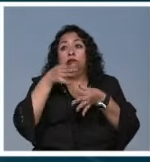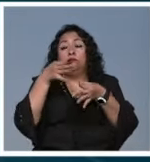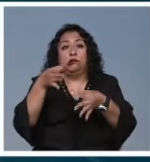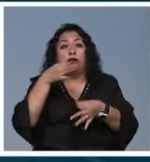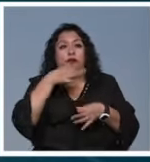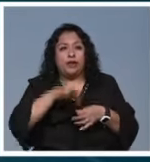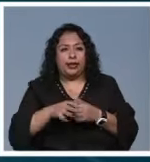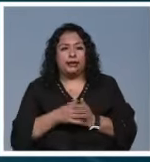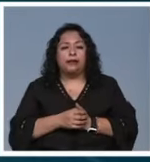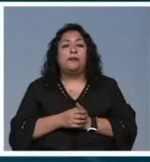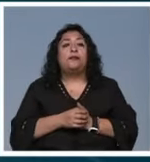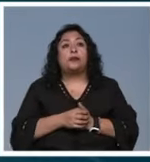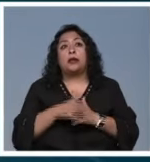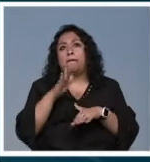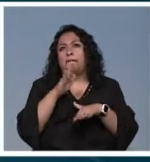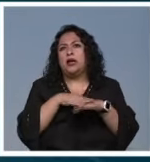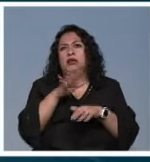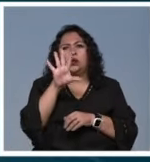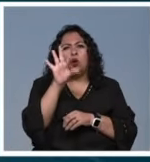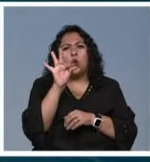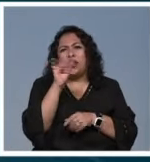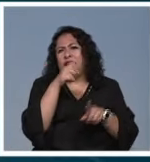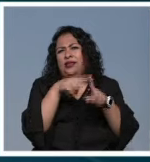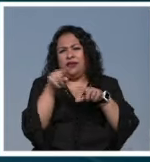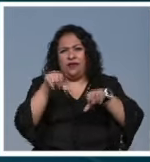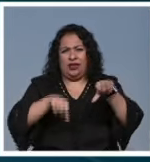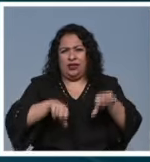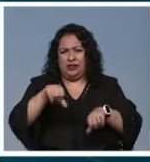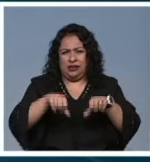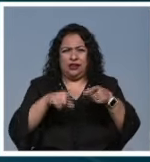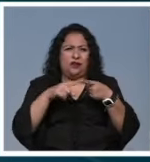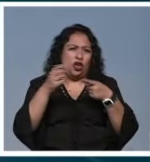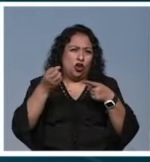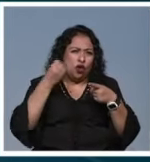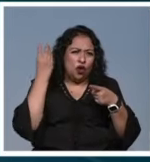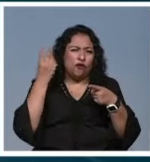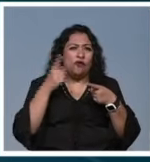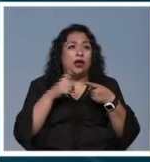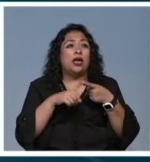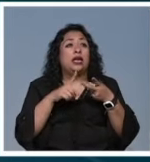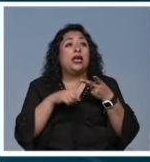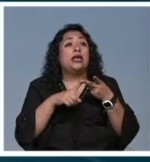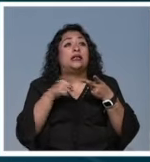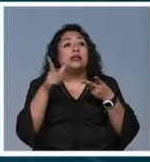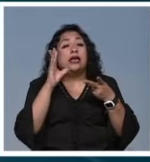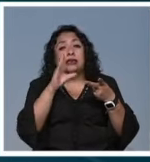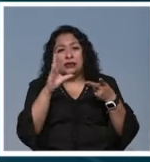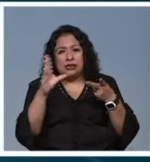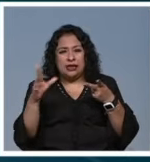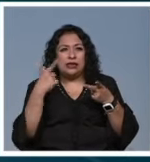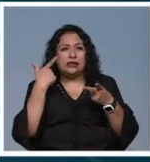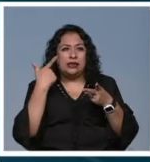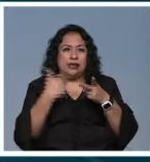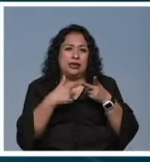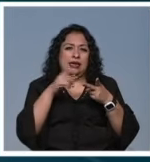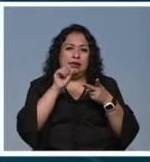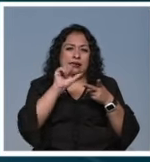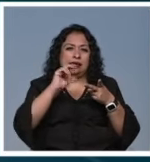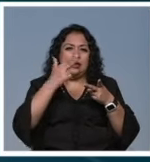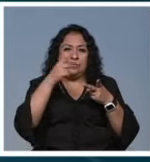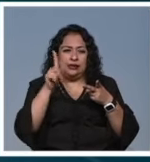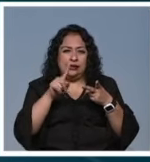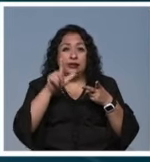fiesta. Son más de 40 actividades, conferencias, un ciclo académico a cargo de la maestra Sánchez Lara,